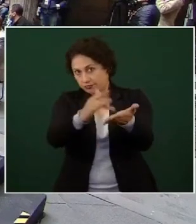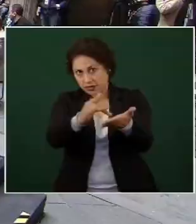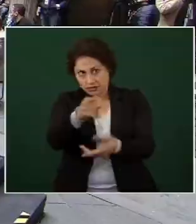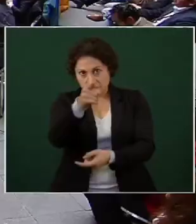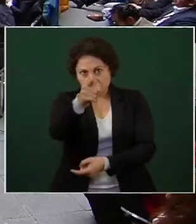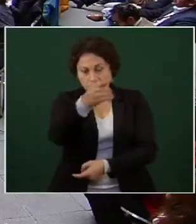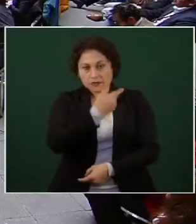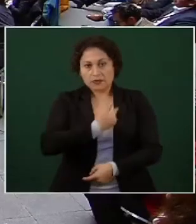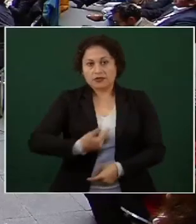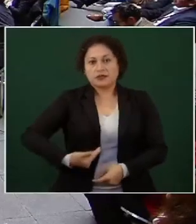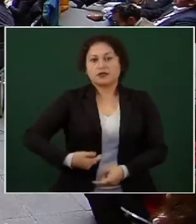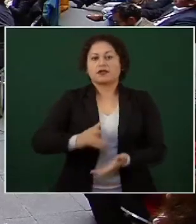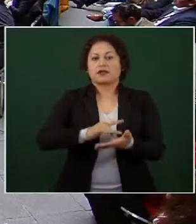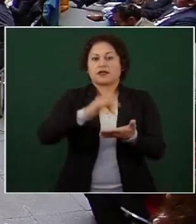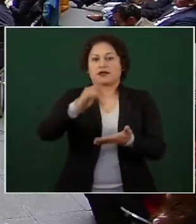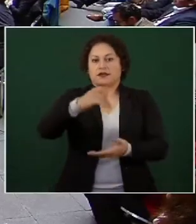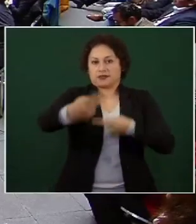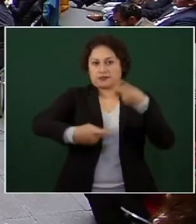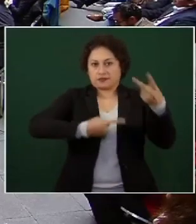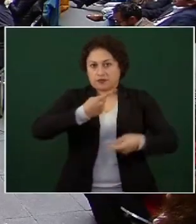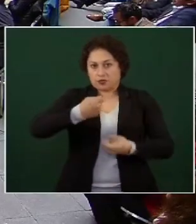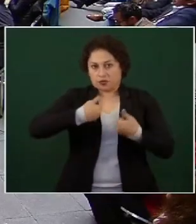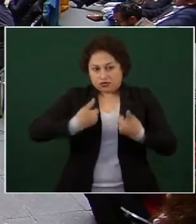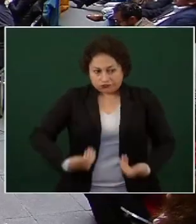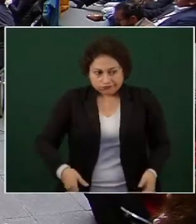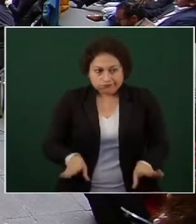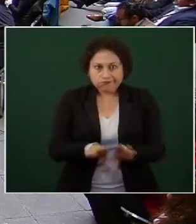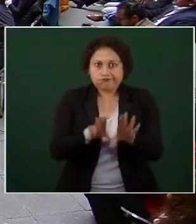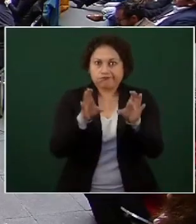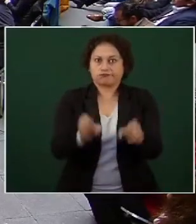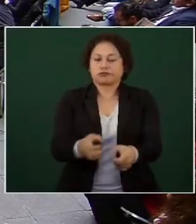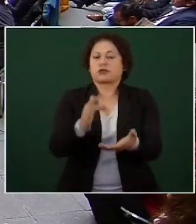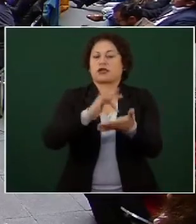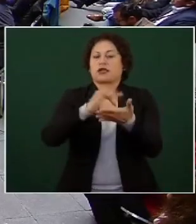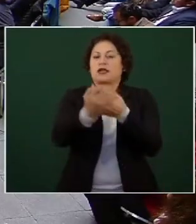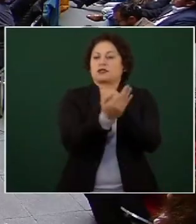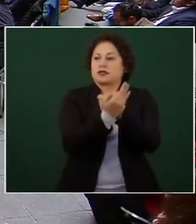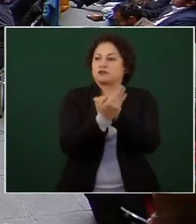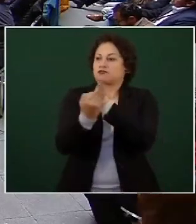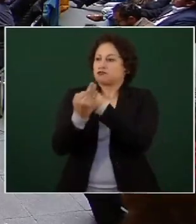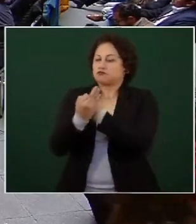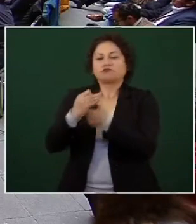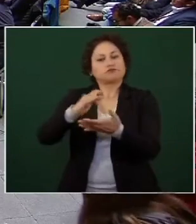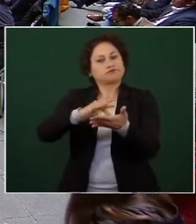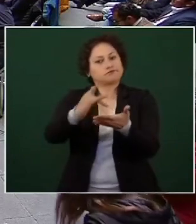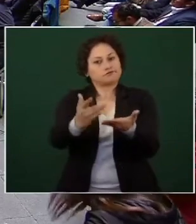Gracias por preguntar cómo estoy, gracias por la protección que se me viene dando. Se lo agradezco.